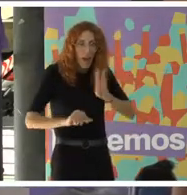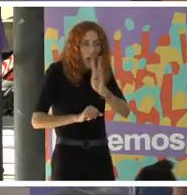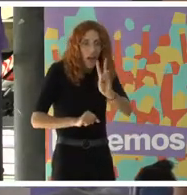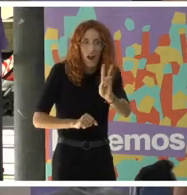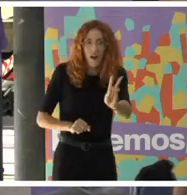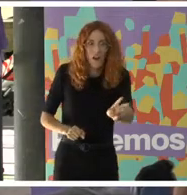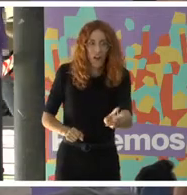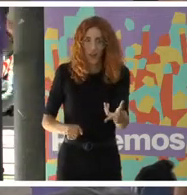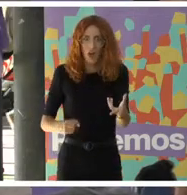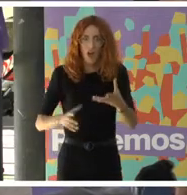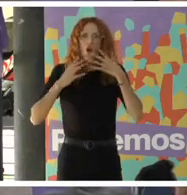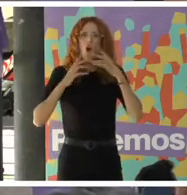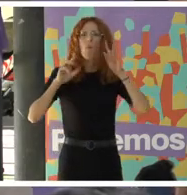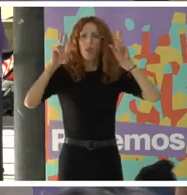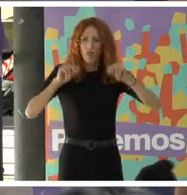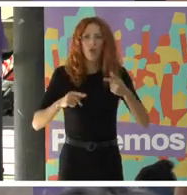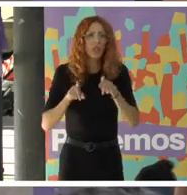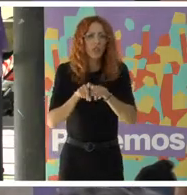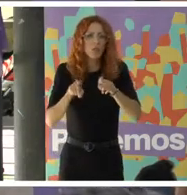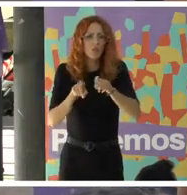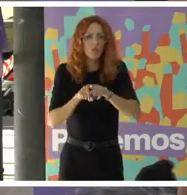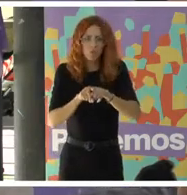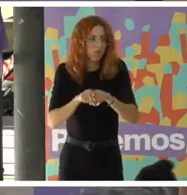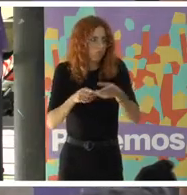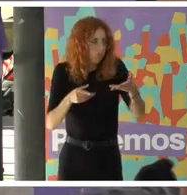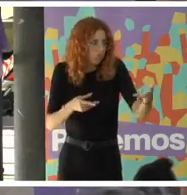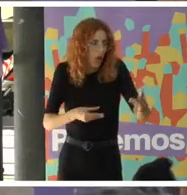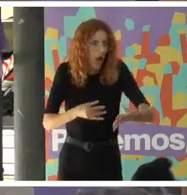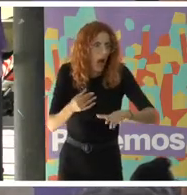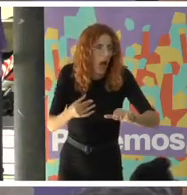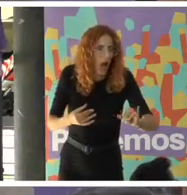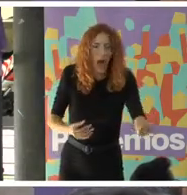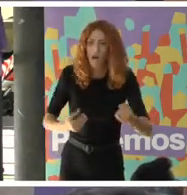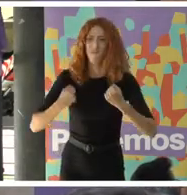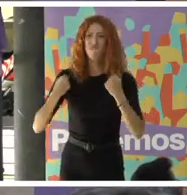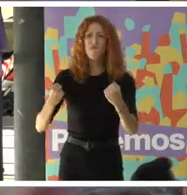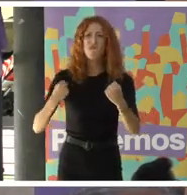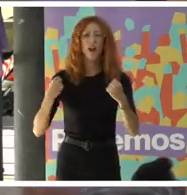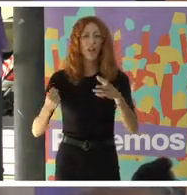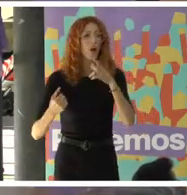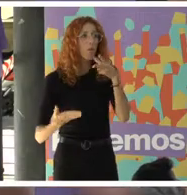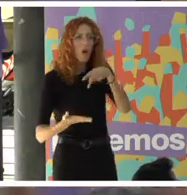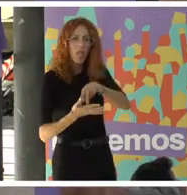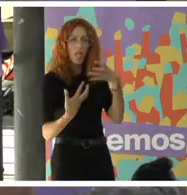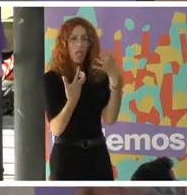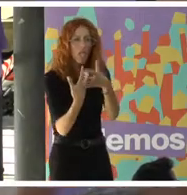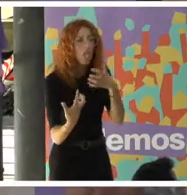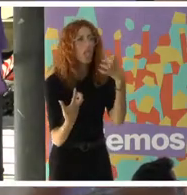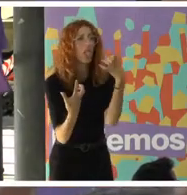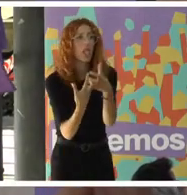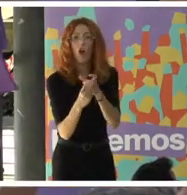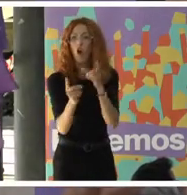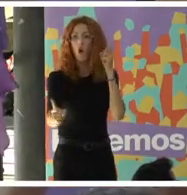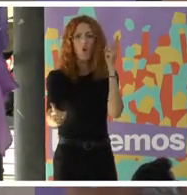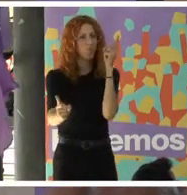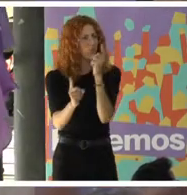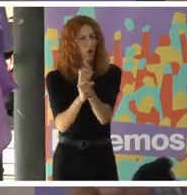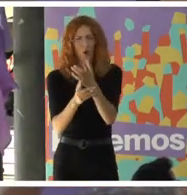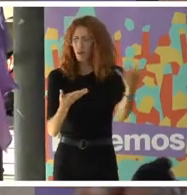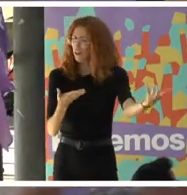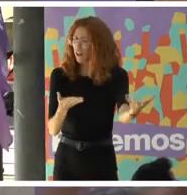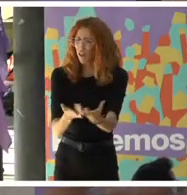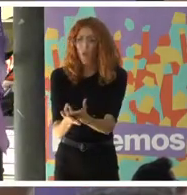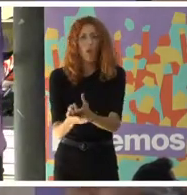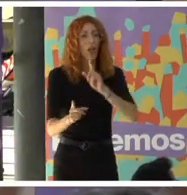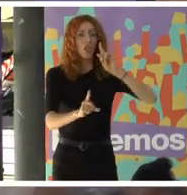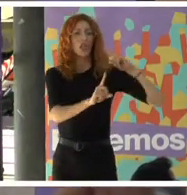energía, las convicciones que tiene esta mujer tan sumamente fuertes para estar peleando contra viento y marea todos